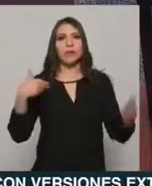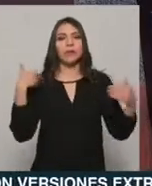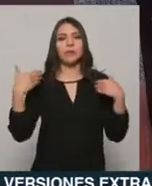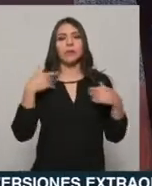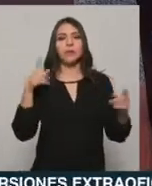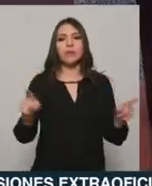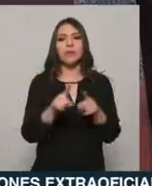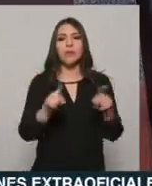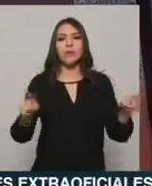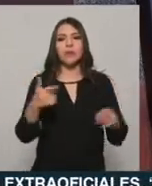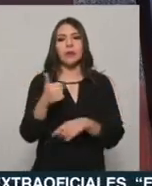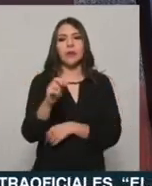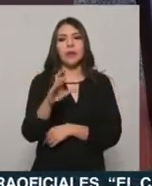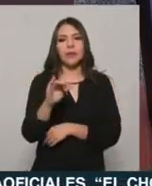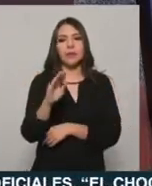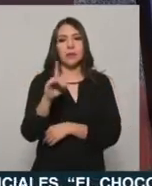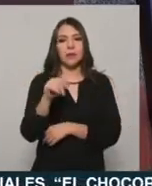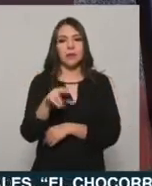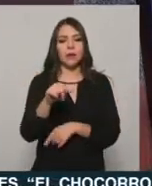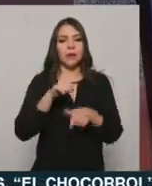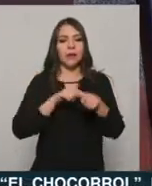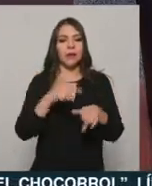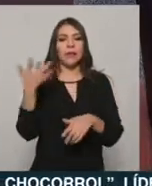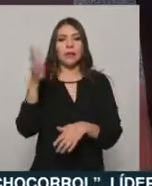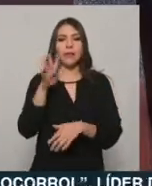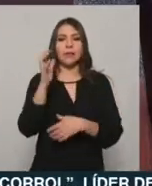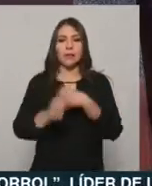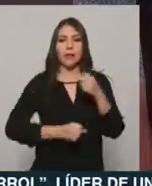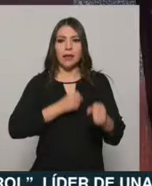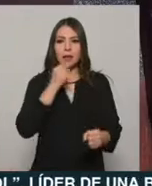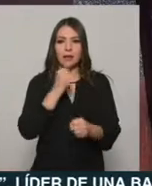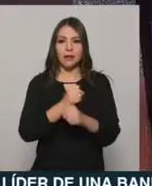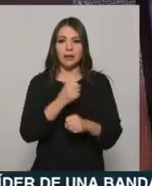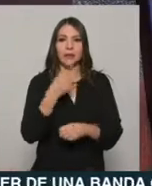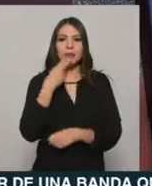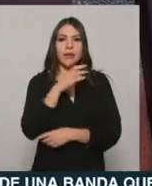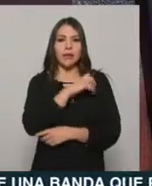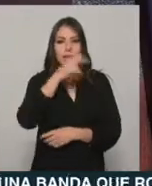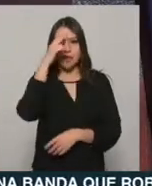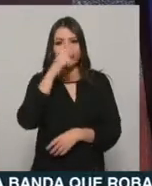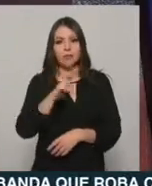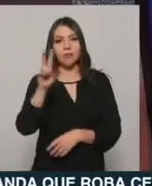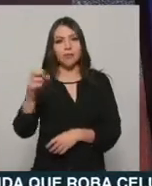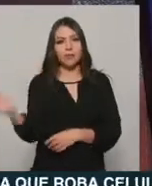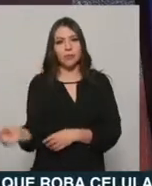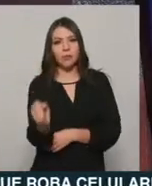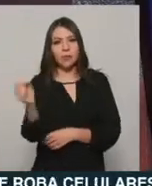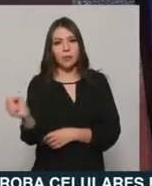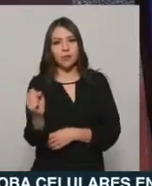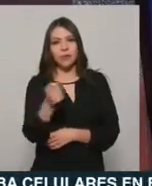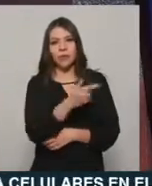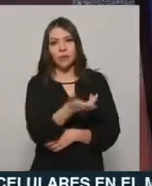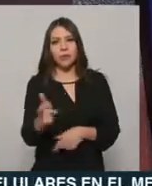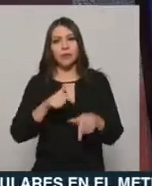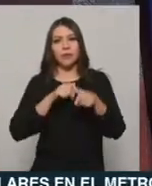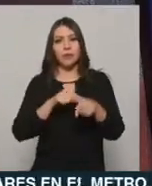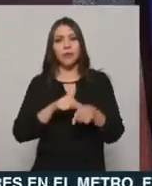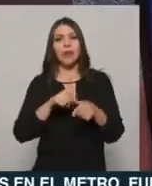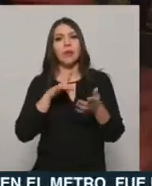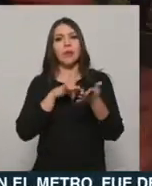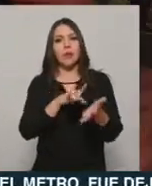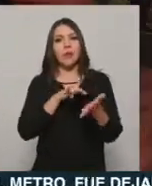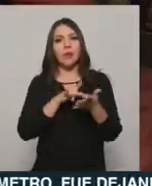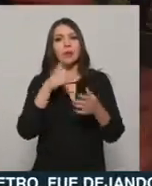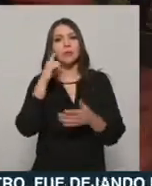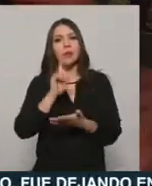orquesta típica García Blanco. 10 años de pasión por México. Mucho éxito. Muchas Estaremos gracias. por ahí acompañándolos, difundiendo también a través de las redes